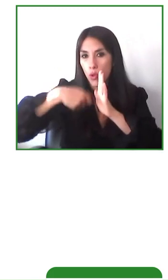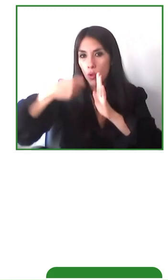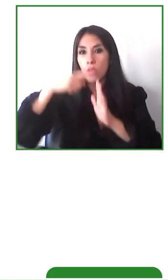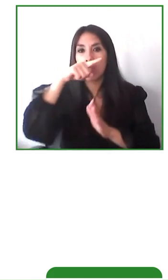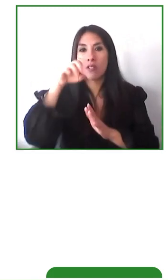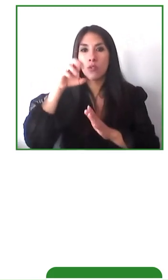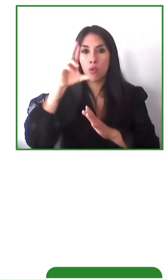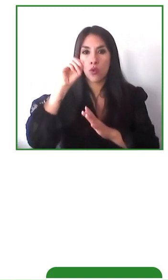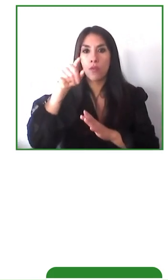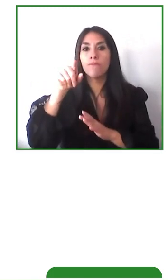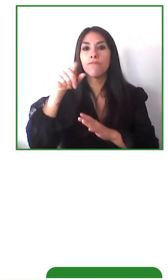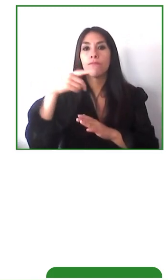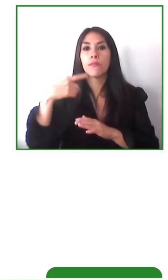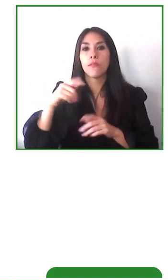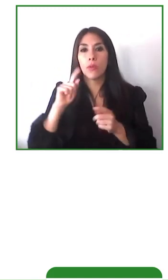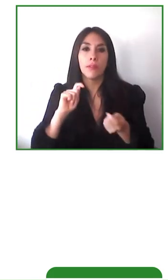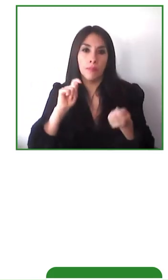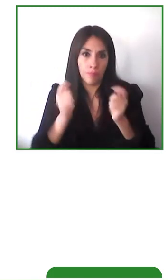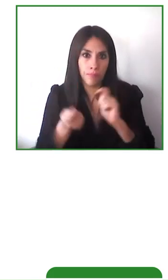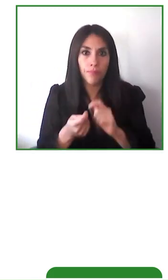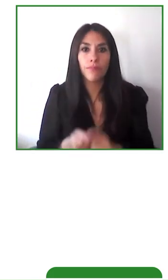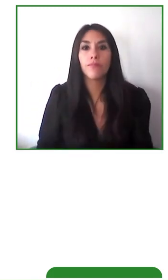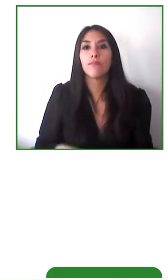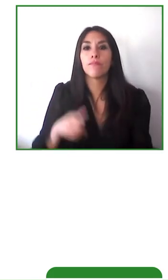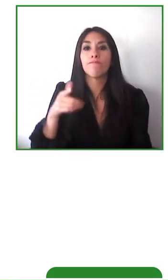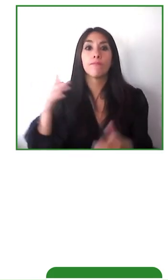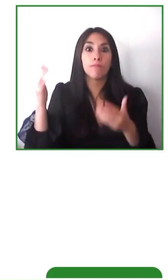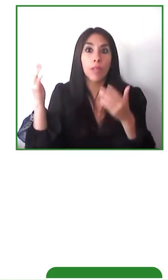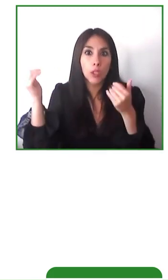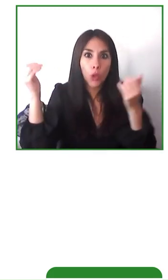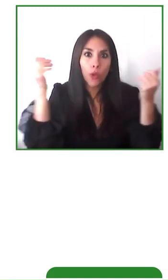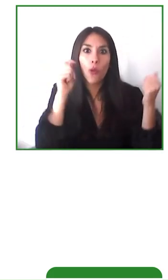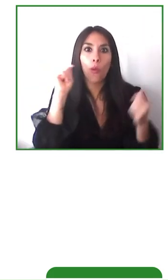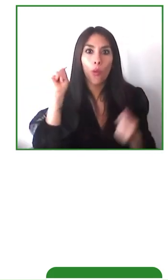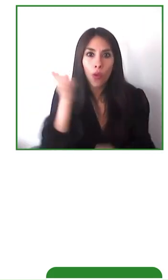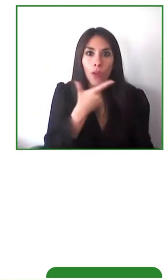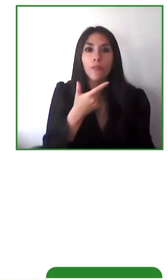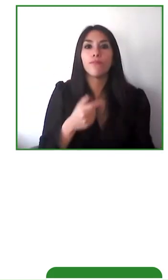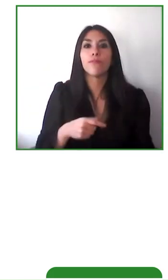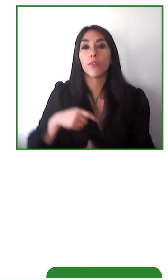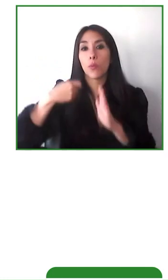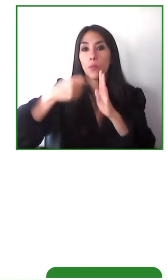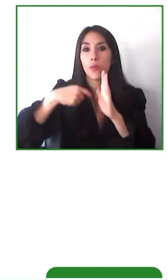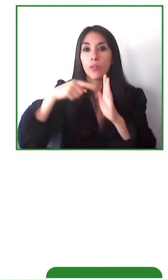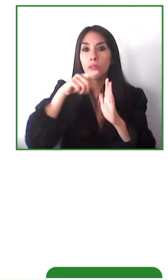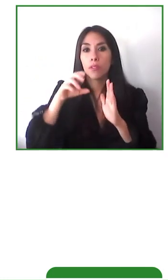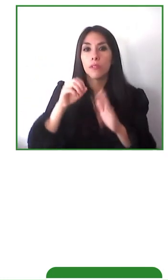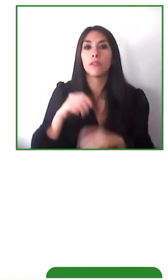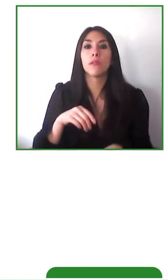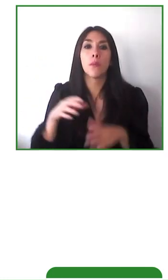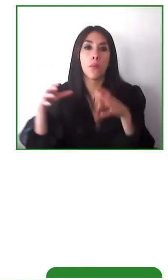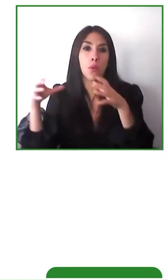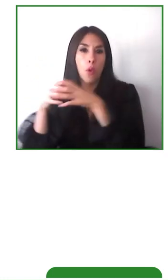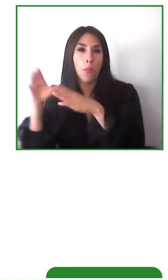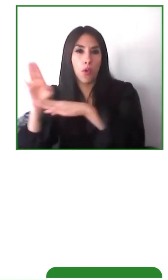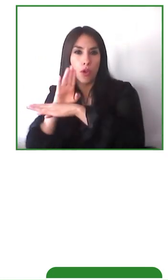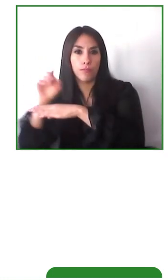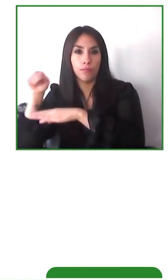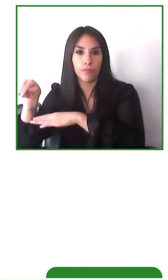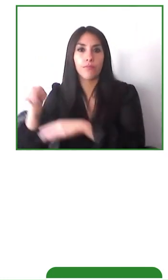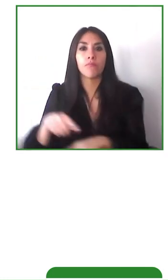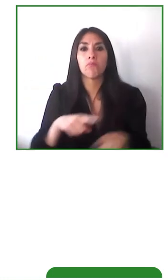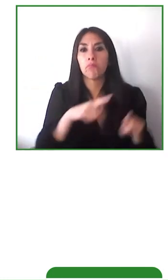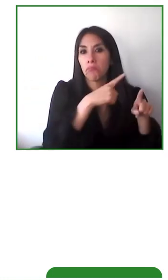Zero Project, Fundación Descúbreme y Ashoka. Soy una mujer con pelo rubio, ojos verde azul